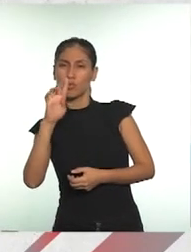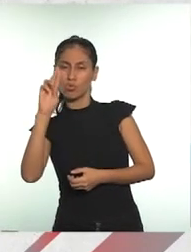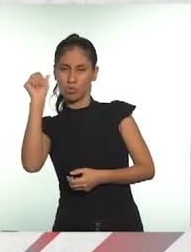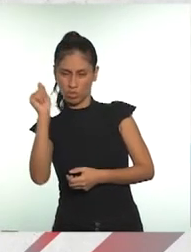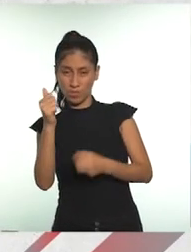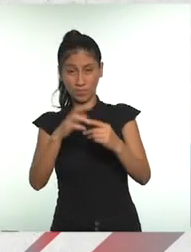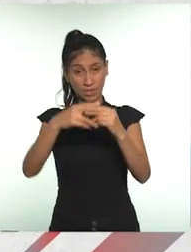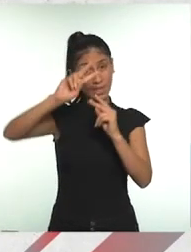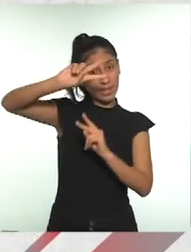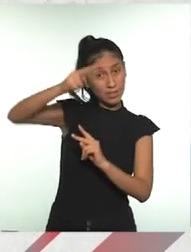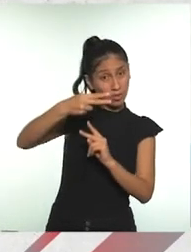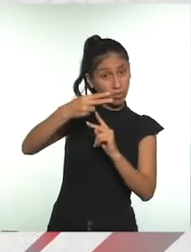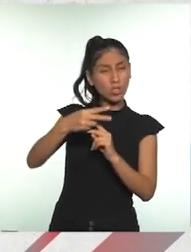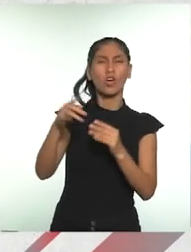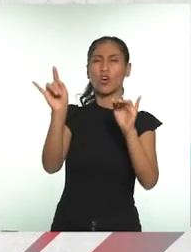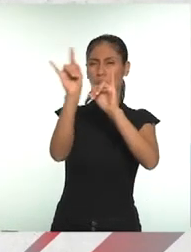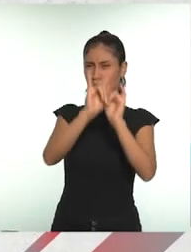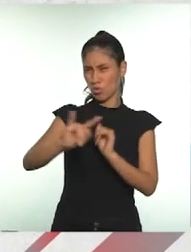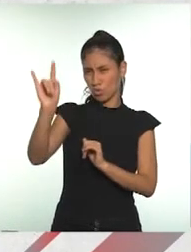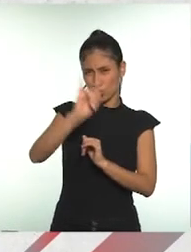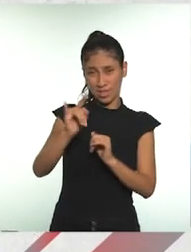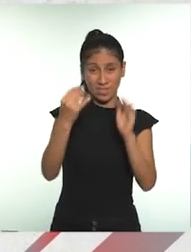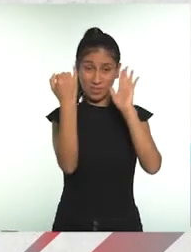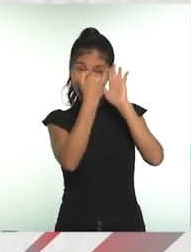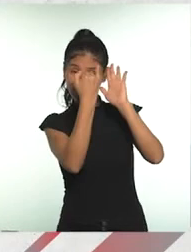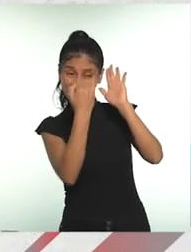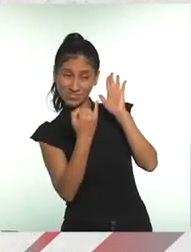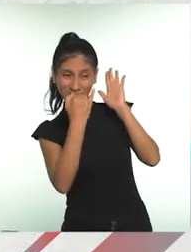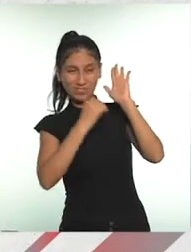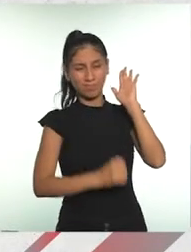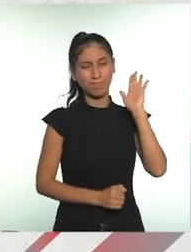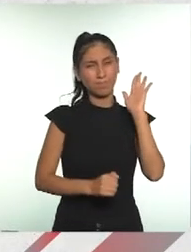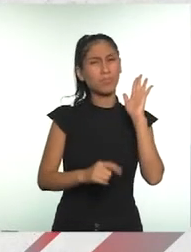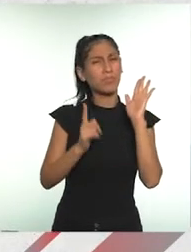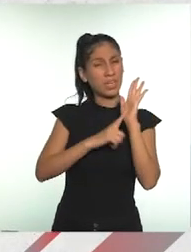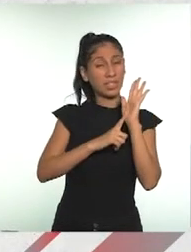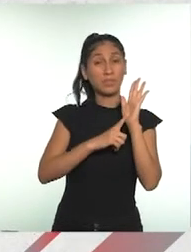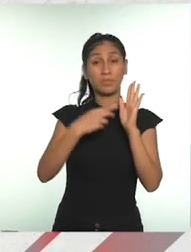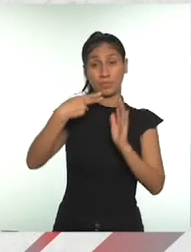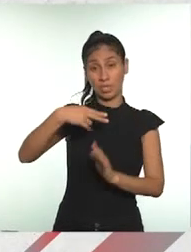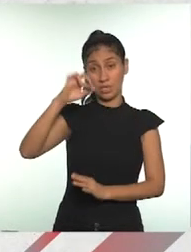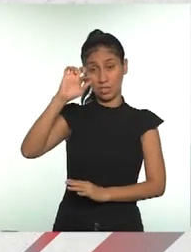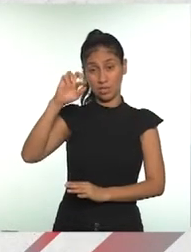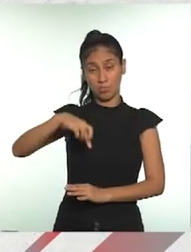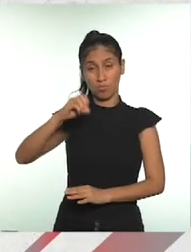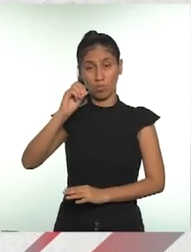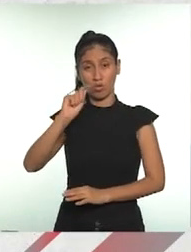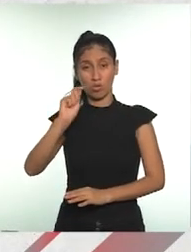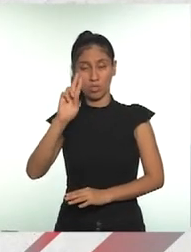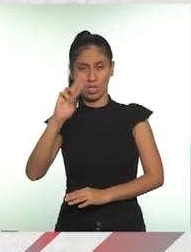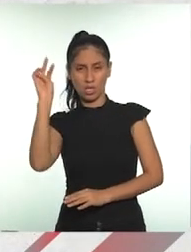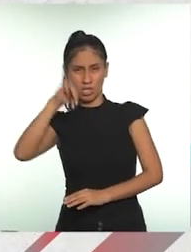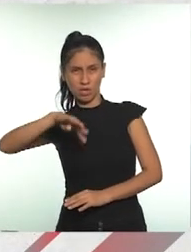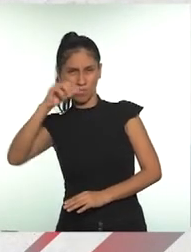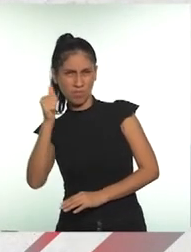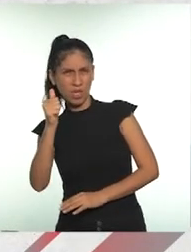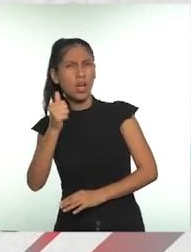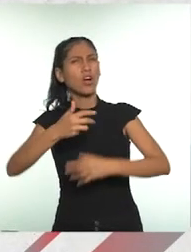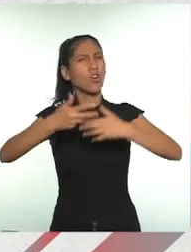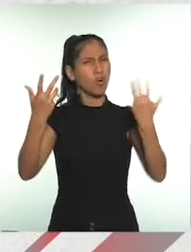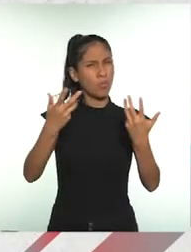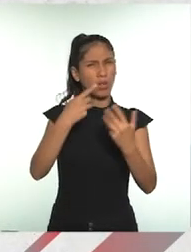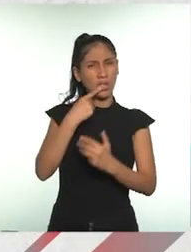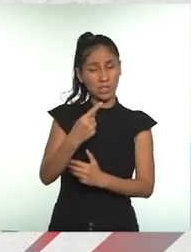la representación matemática, usando intervalos mediante su notación simbólica. Para el caso de hipotermia de moderada a severa, que